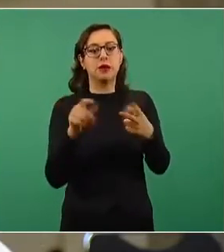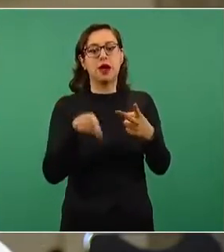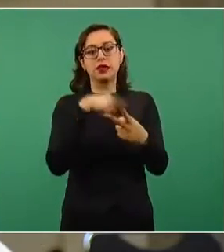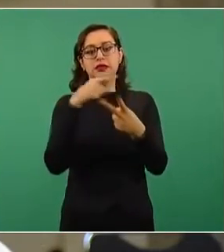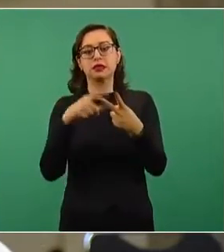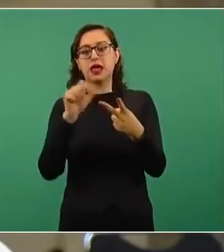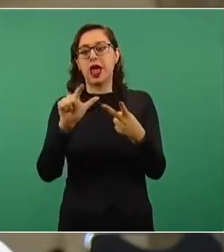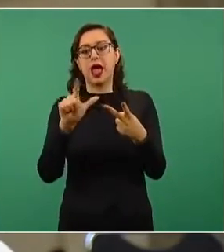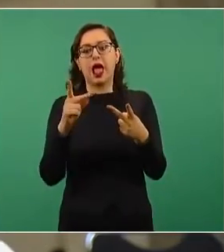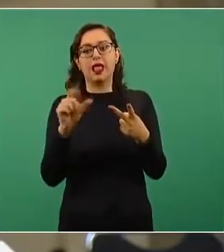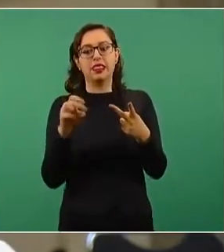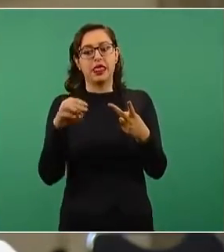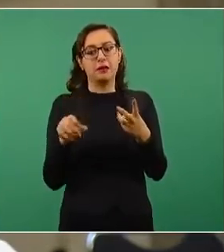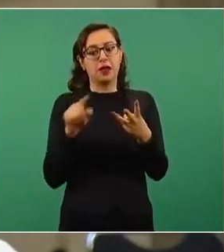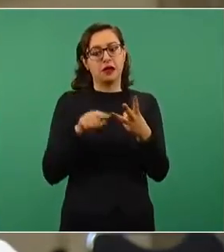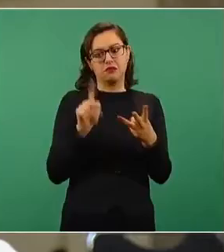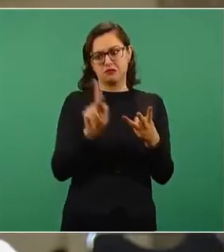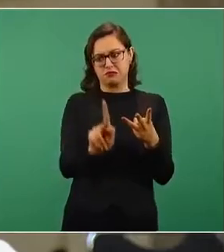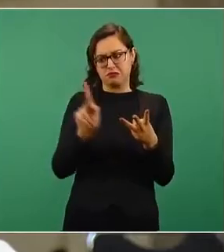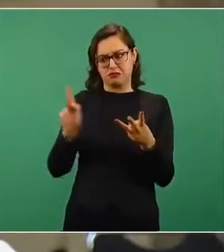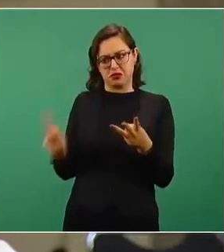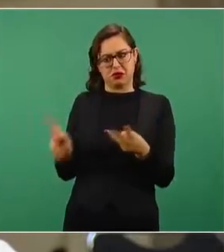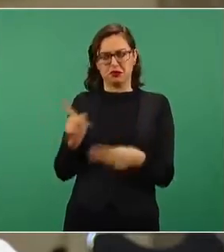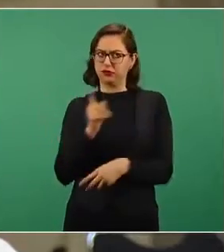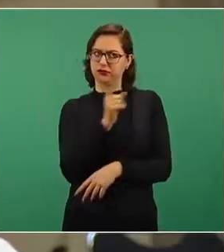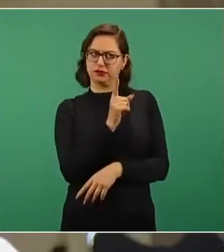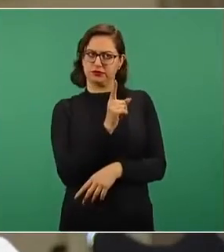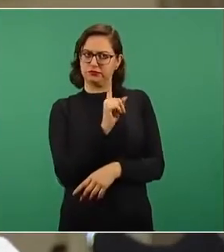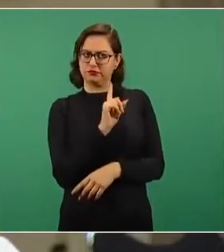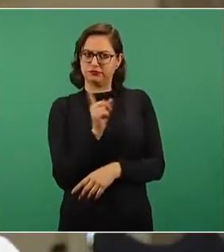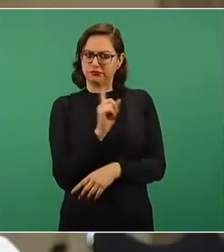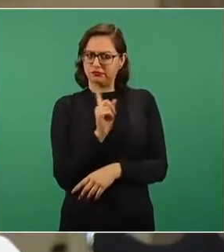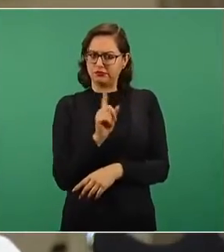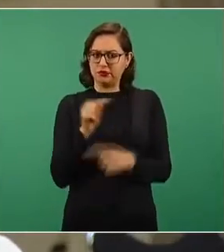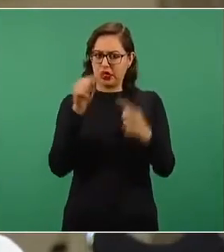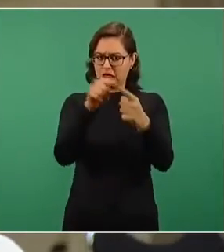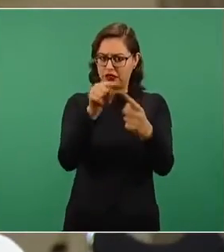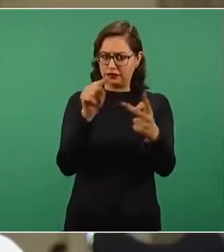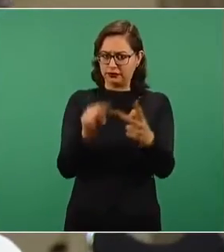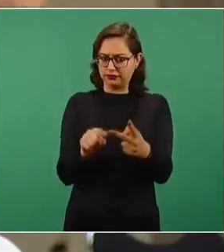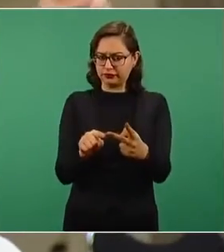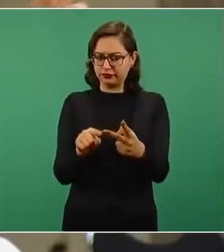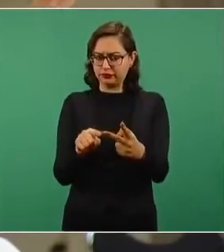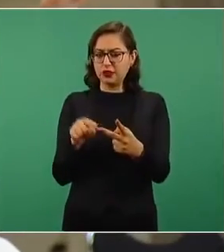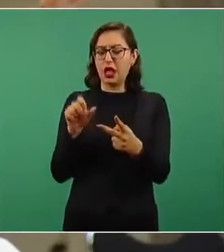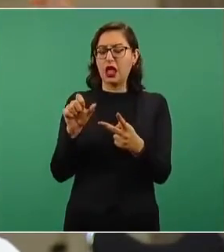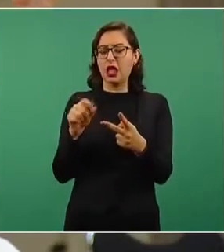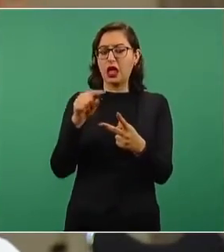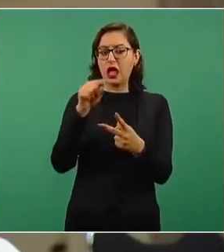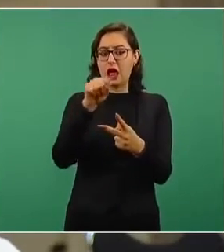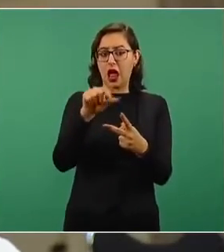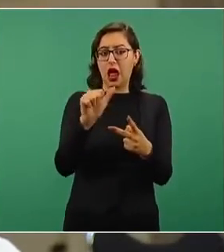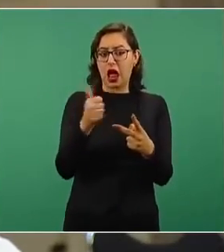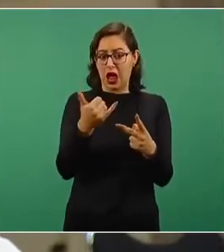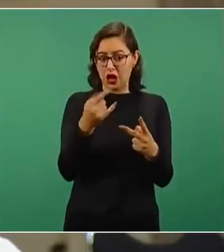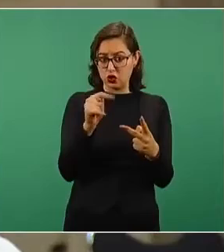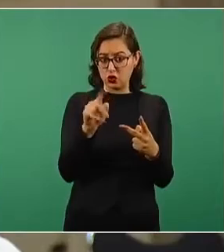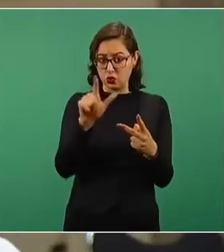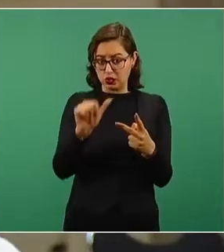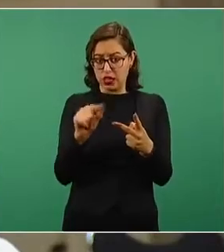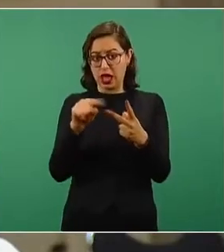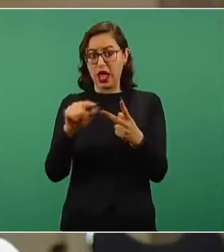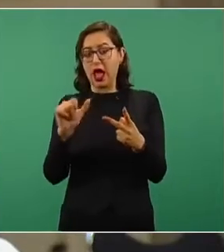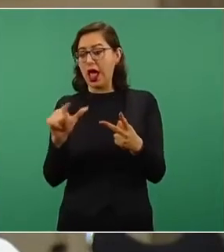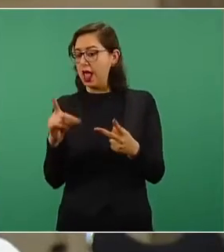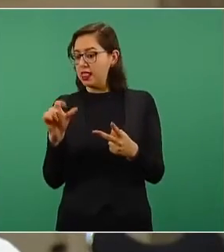y lo está homologando con este. Y acá, en esos dos casos de Ayutla y el de Aldama, se repite el